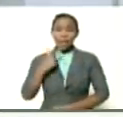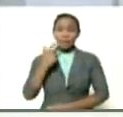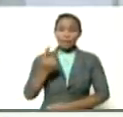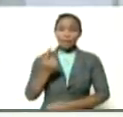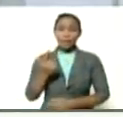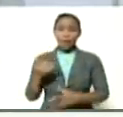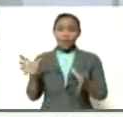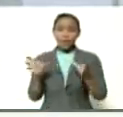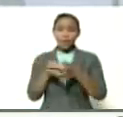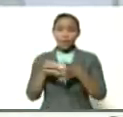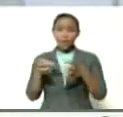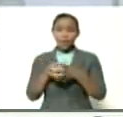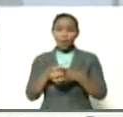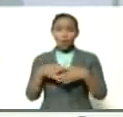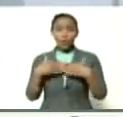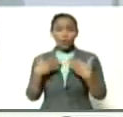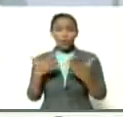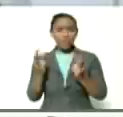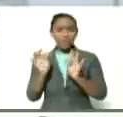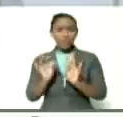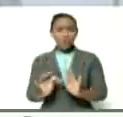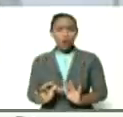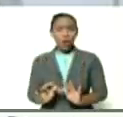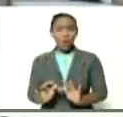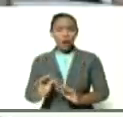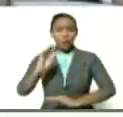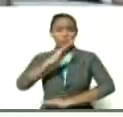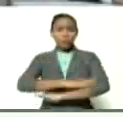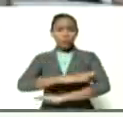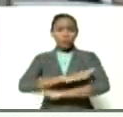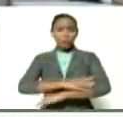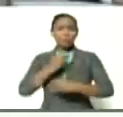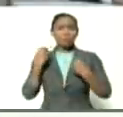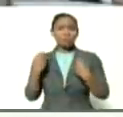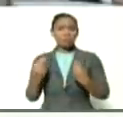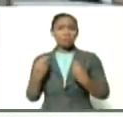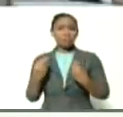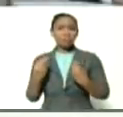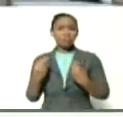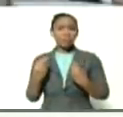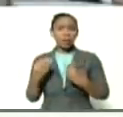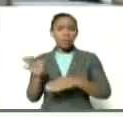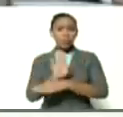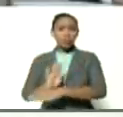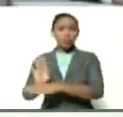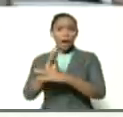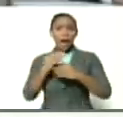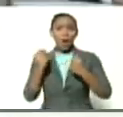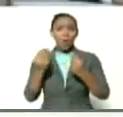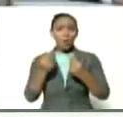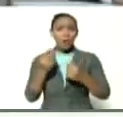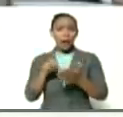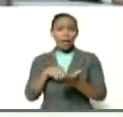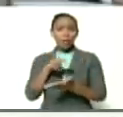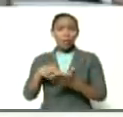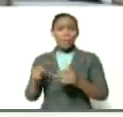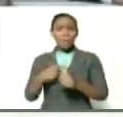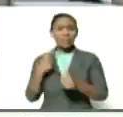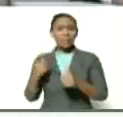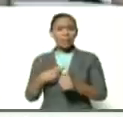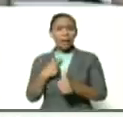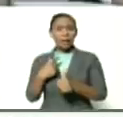conjunto de medidas, de acciones para proteger la economía nacional, pero principalmente